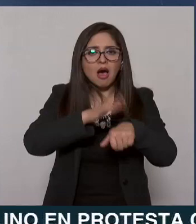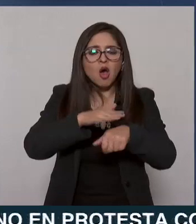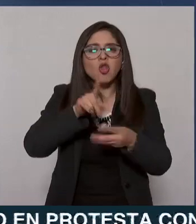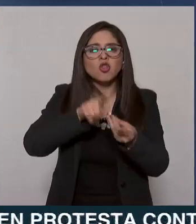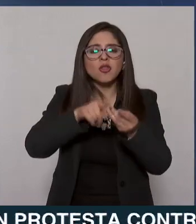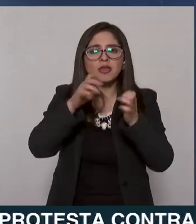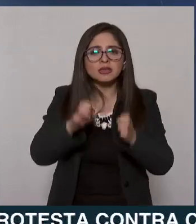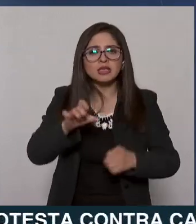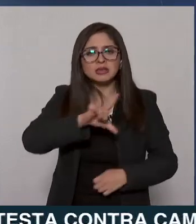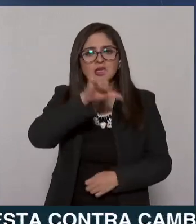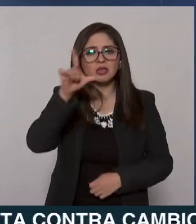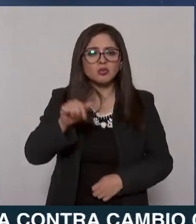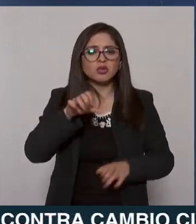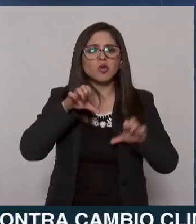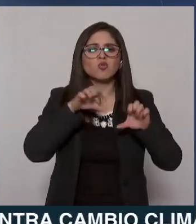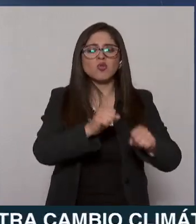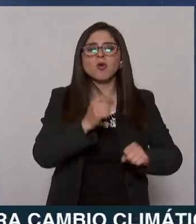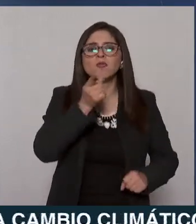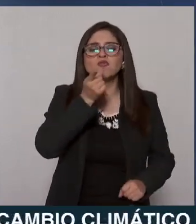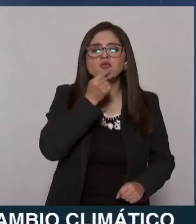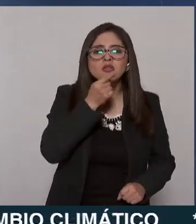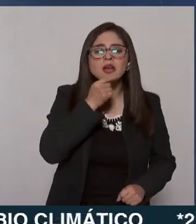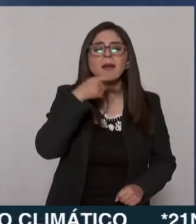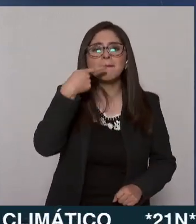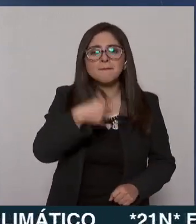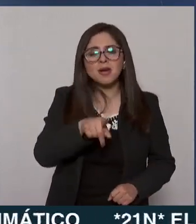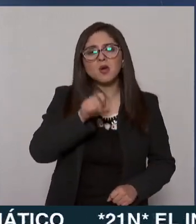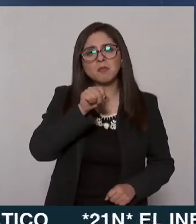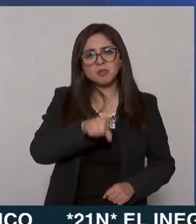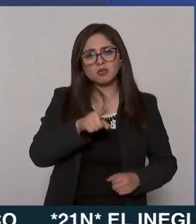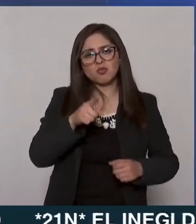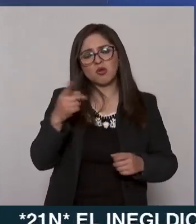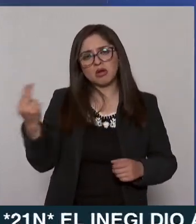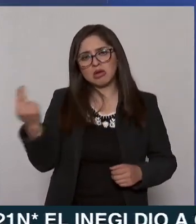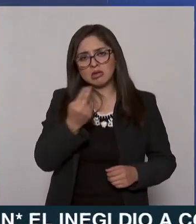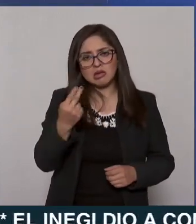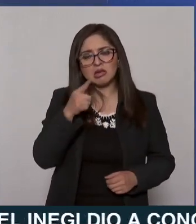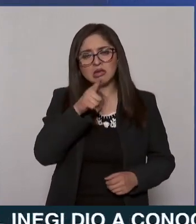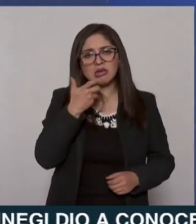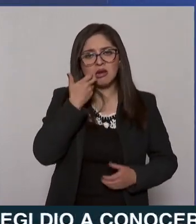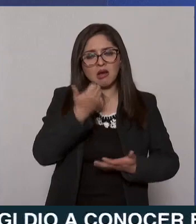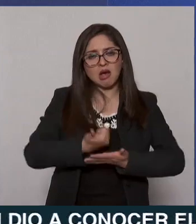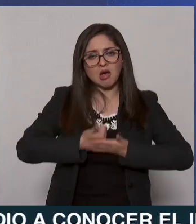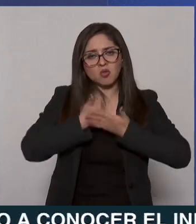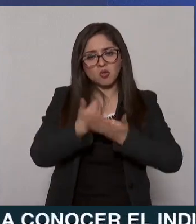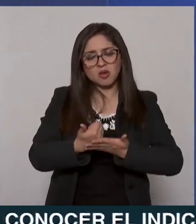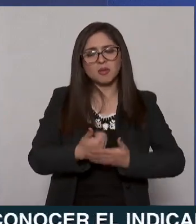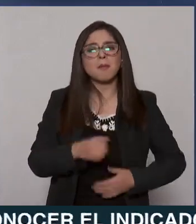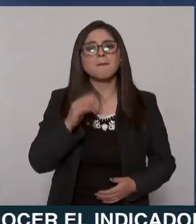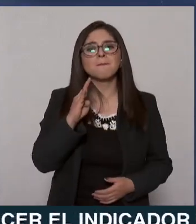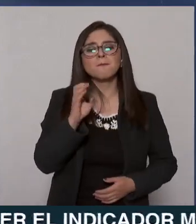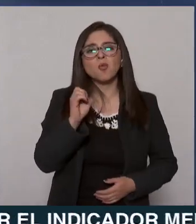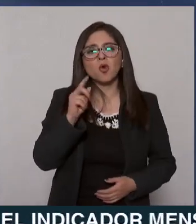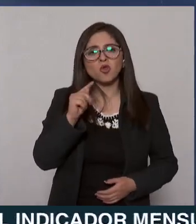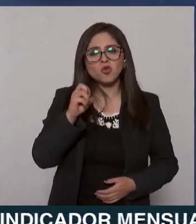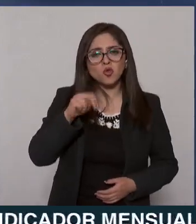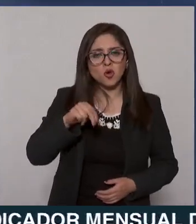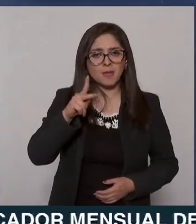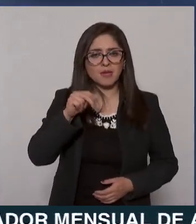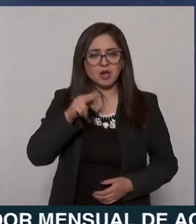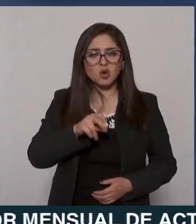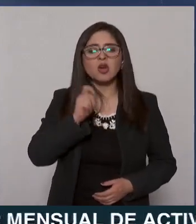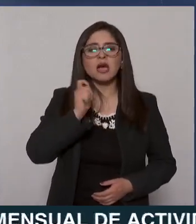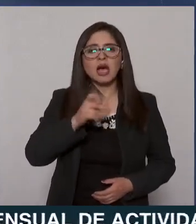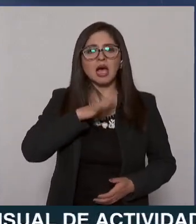operativo y lanzar una patrulla, detener al taxi y sobre todo auxiliarte en la emergencia que tú desees. El botón de pánico está en la aplicación, es gratuito, la pueden